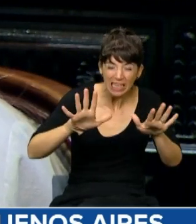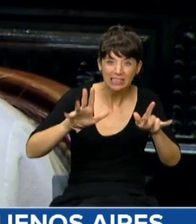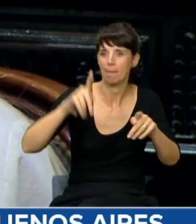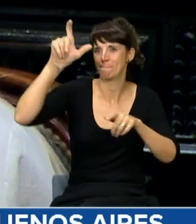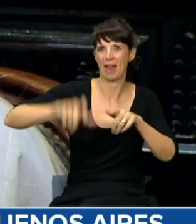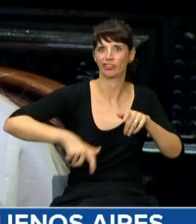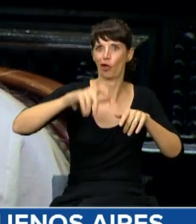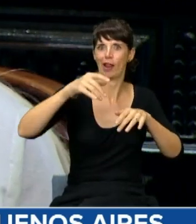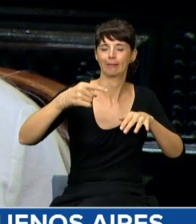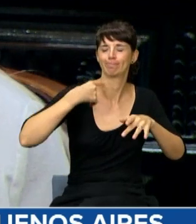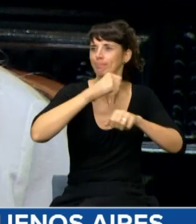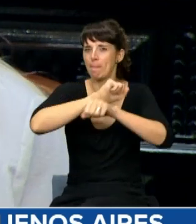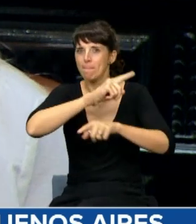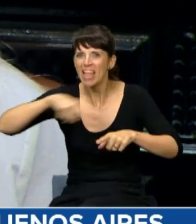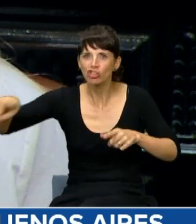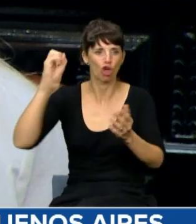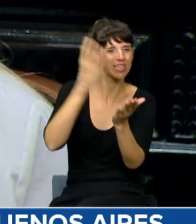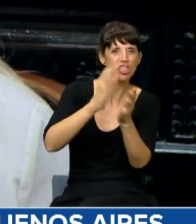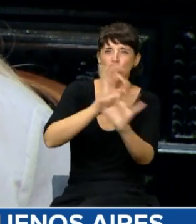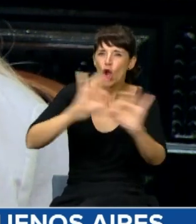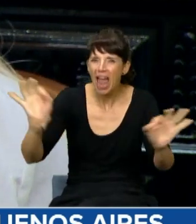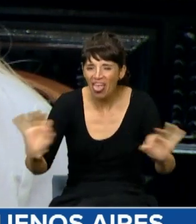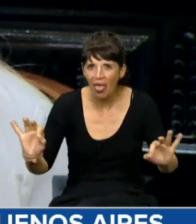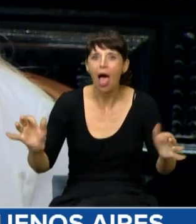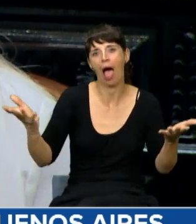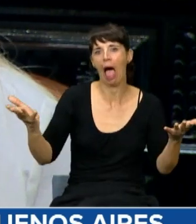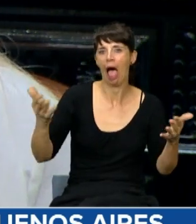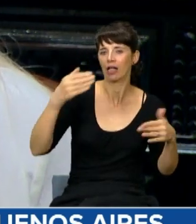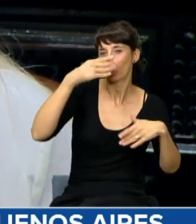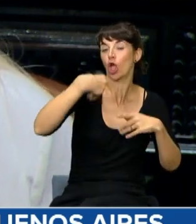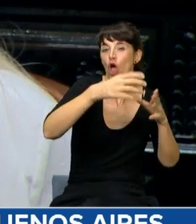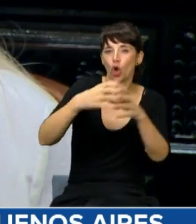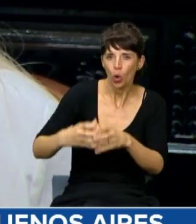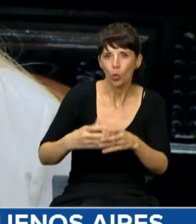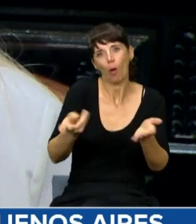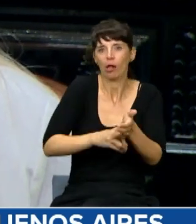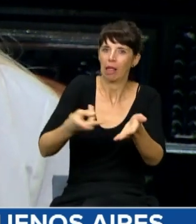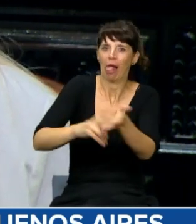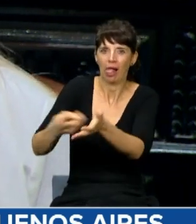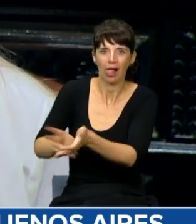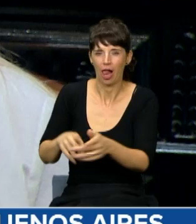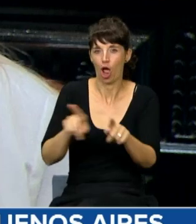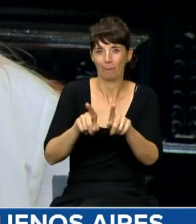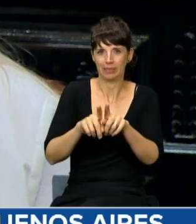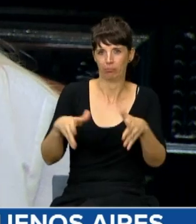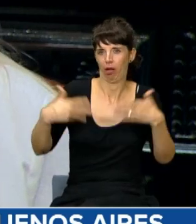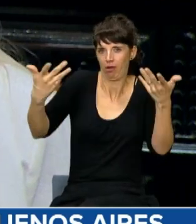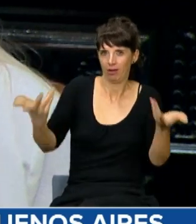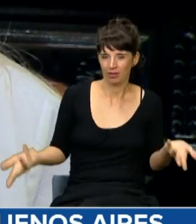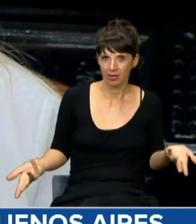no tienen sanción, y esto termina siendo el incentivo principal a su repetición. Pero la